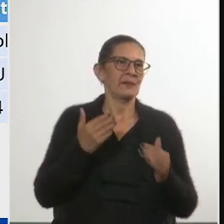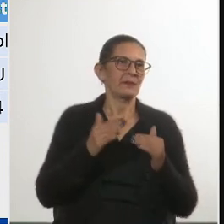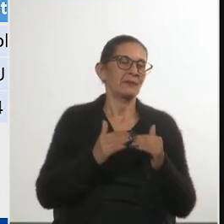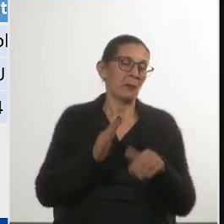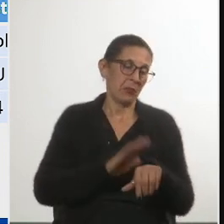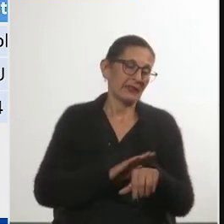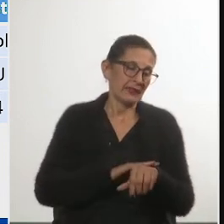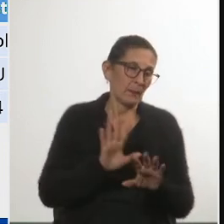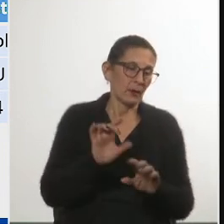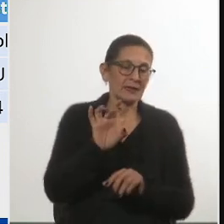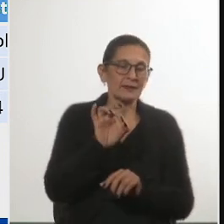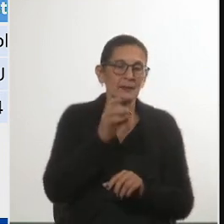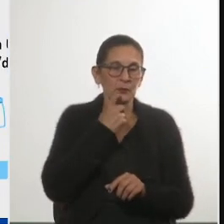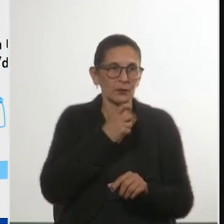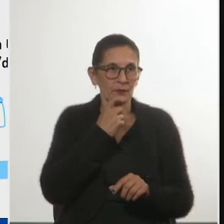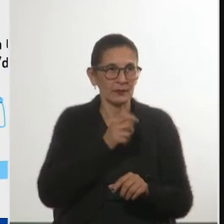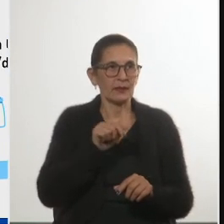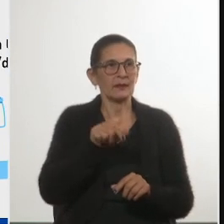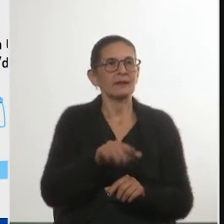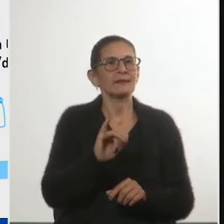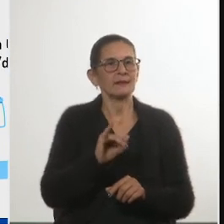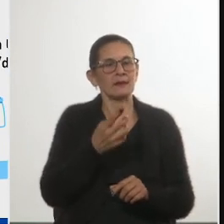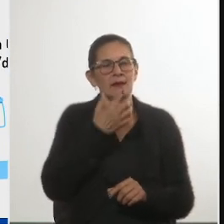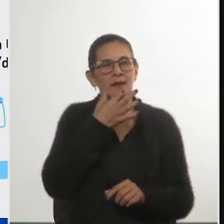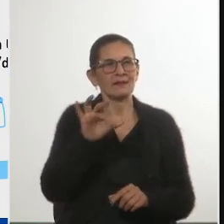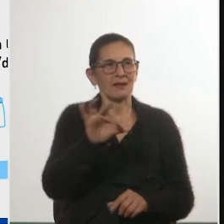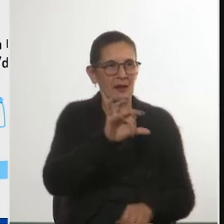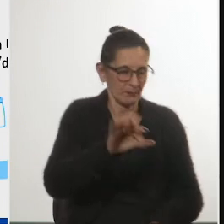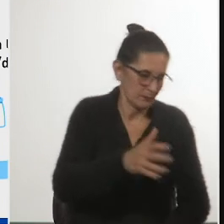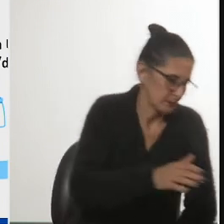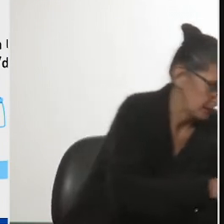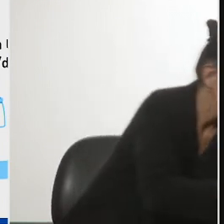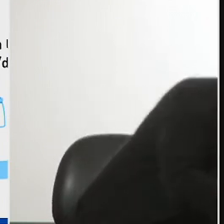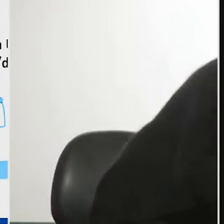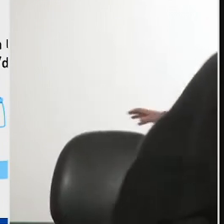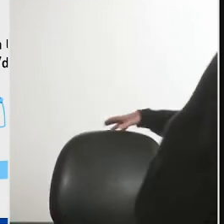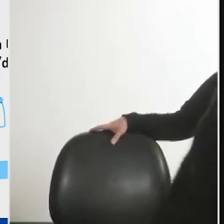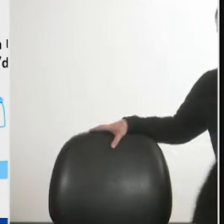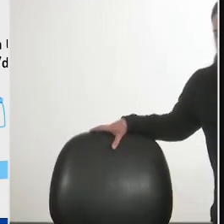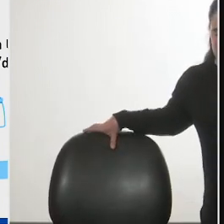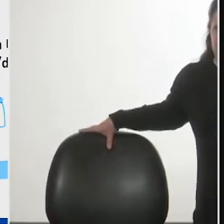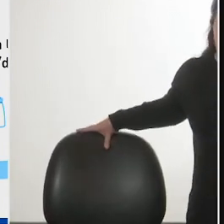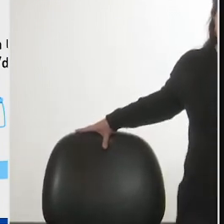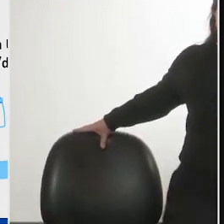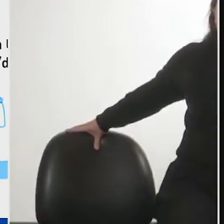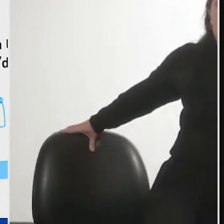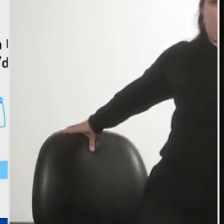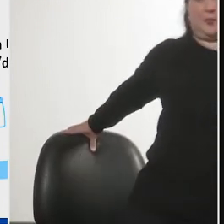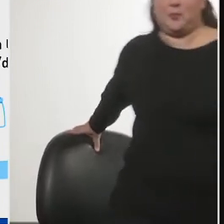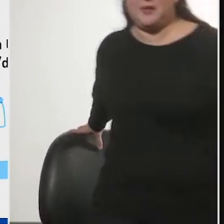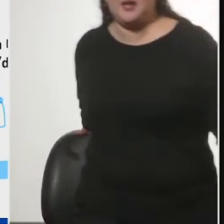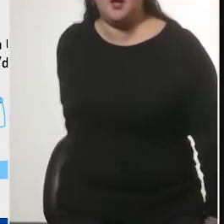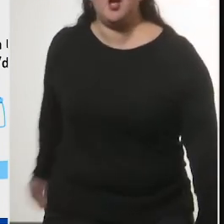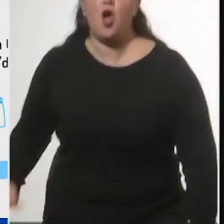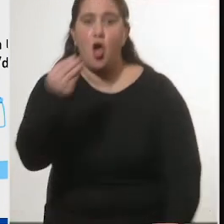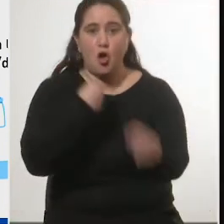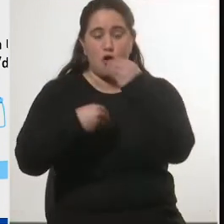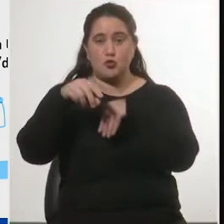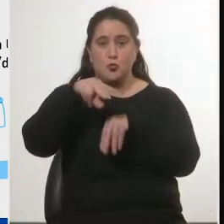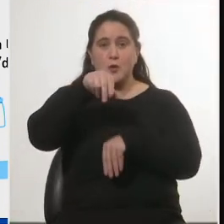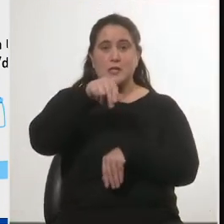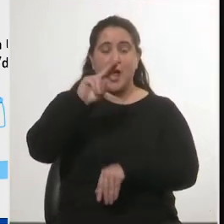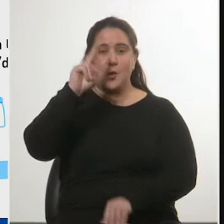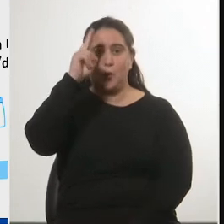el tiempo, que es el consumo de sal. El consumo de sal, de sodio en la población uruguaya,